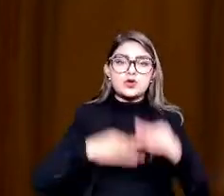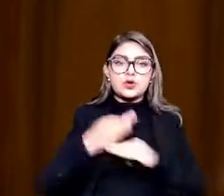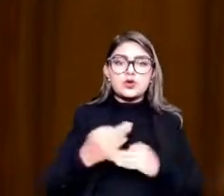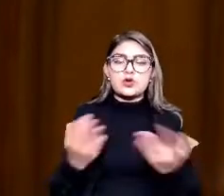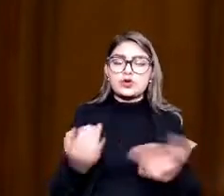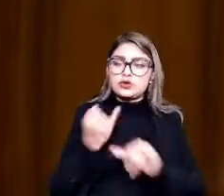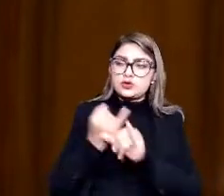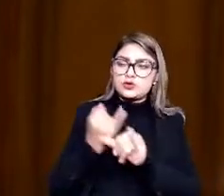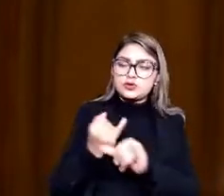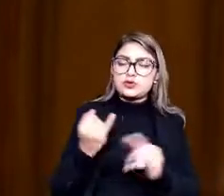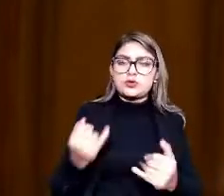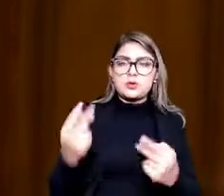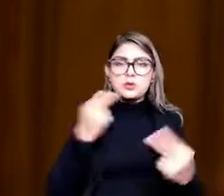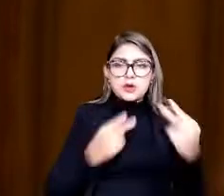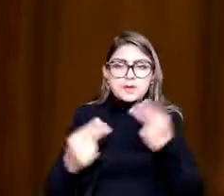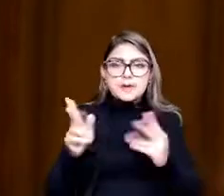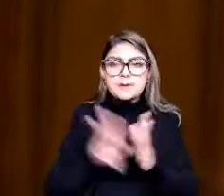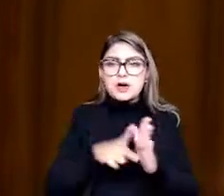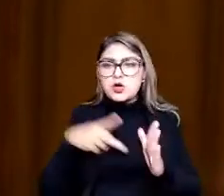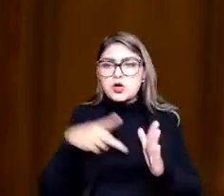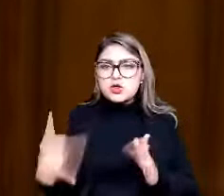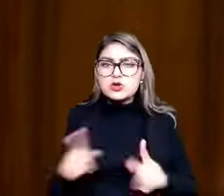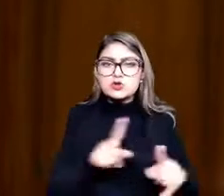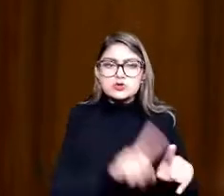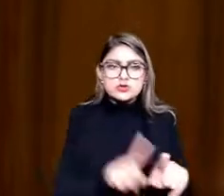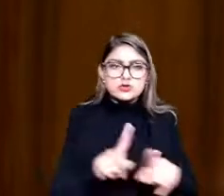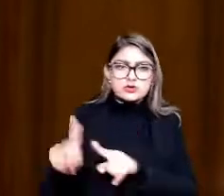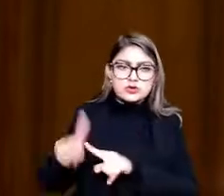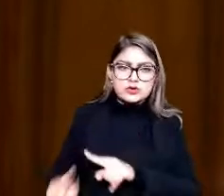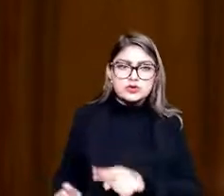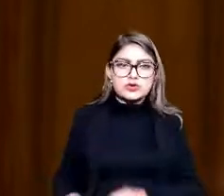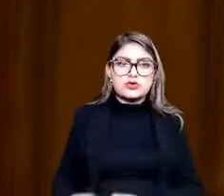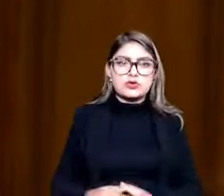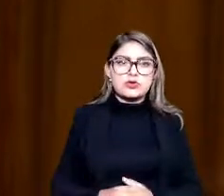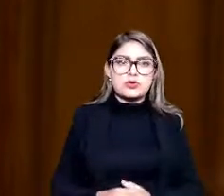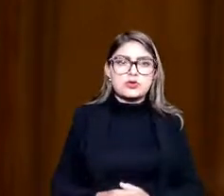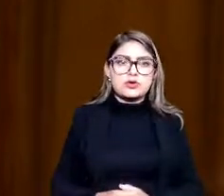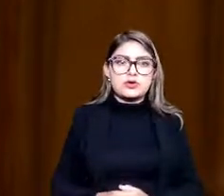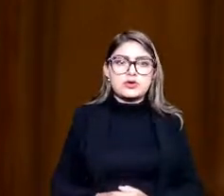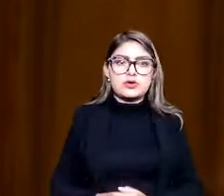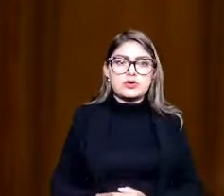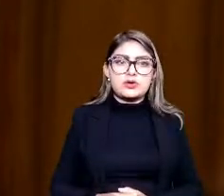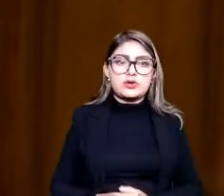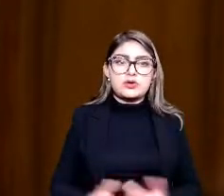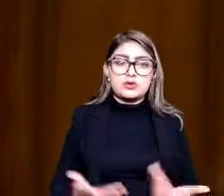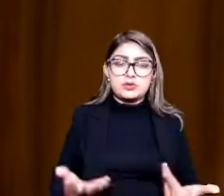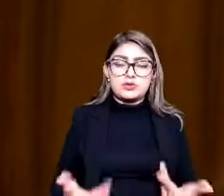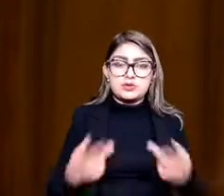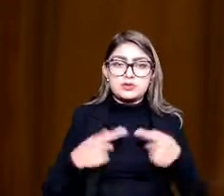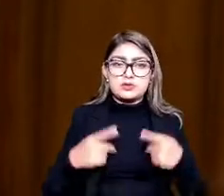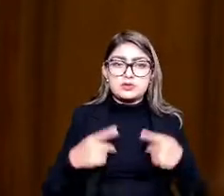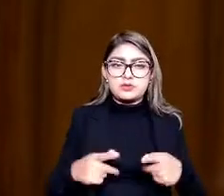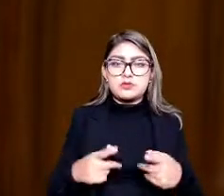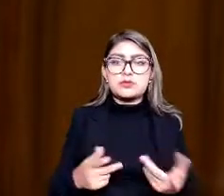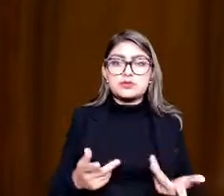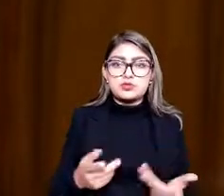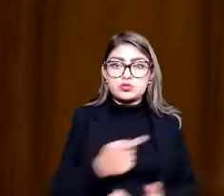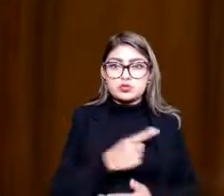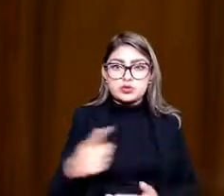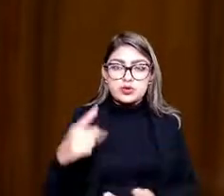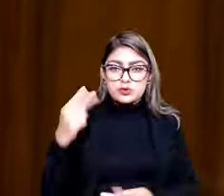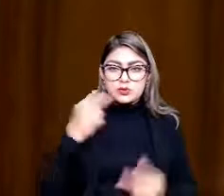cubren las tareas de este Poder Legislativo, a todas aquellas personas que nos siguen en las